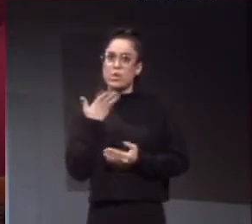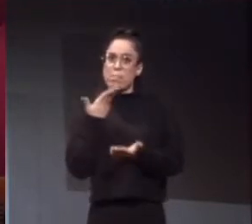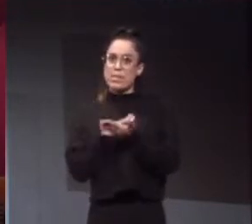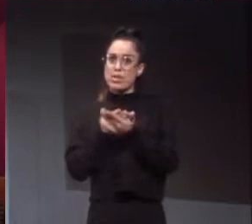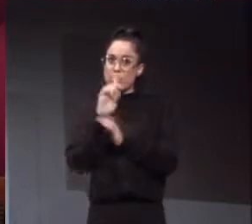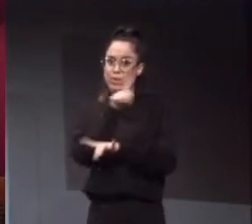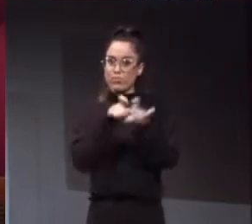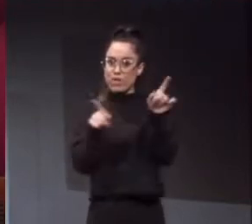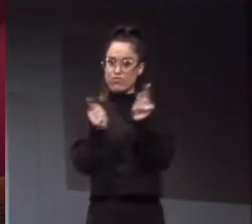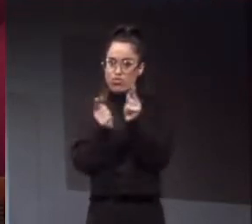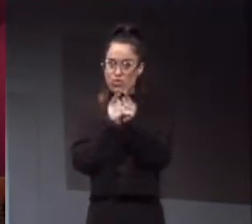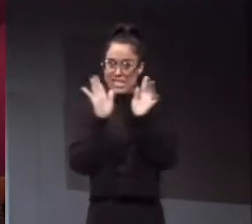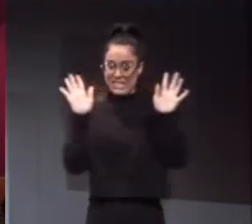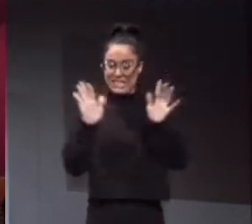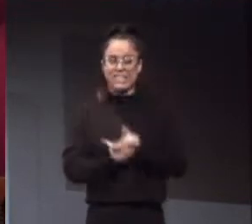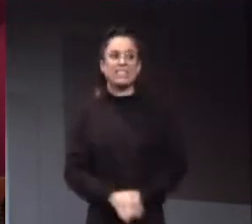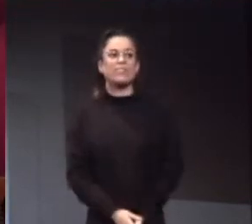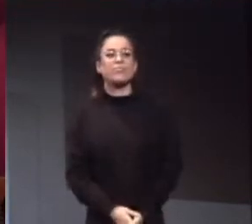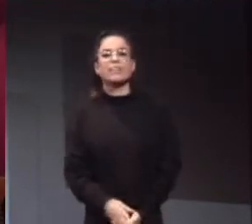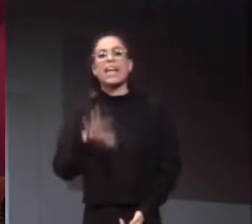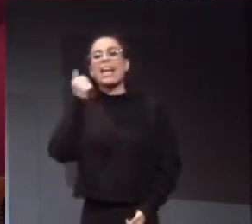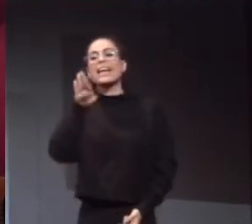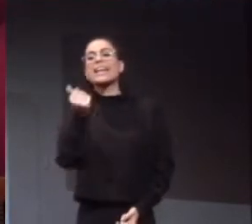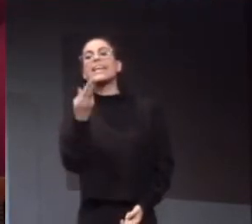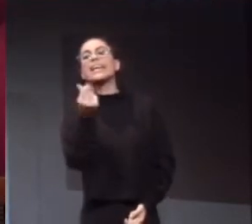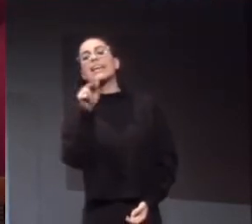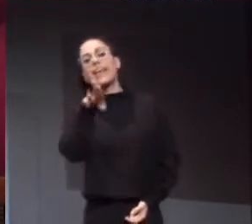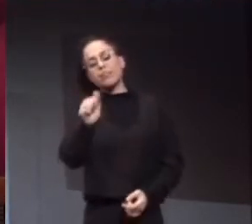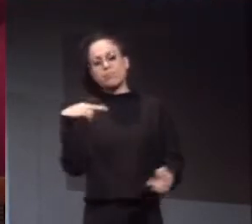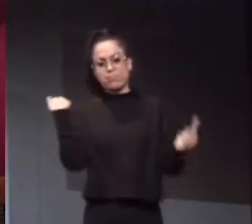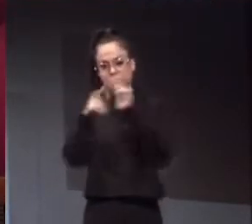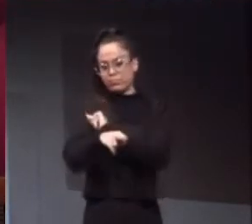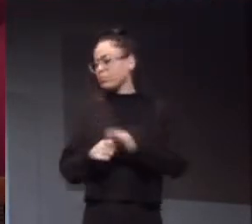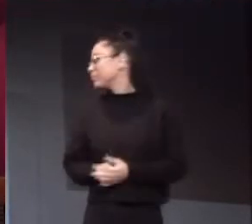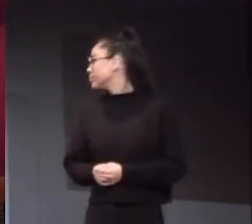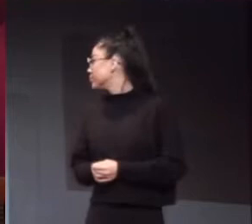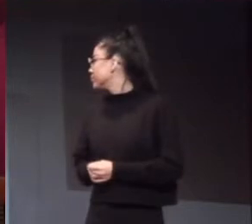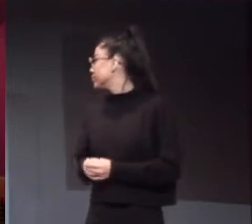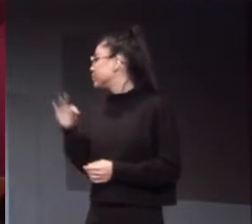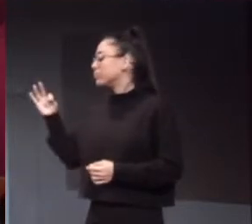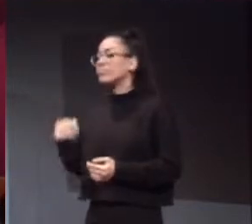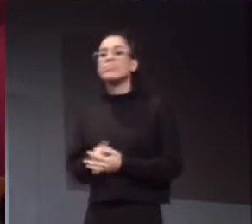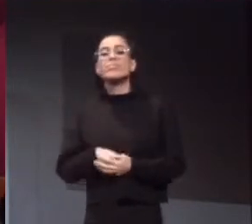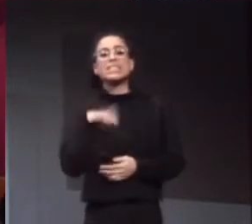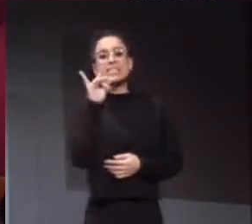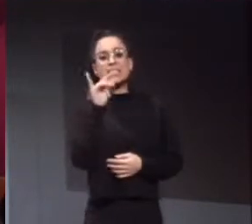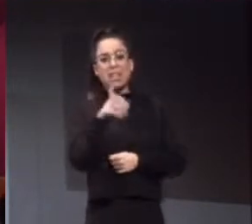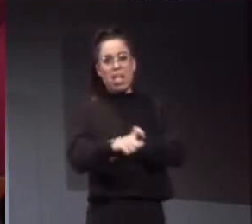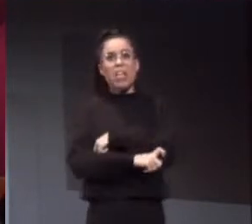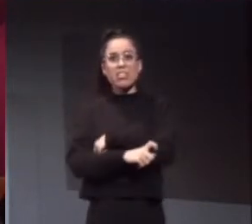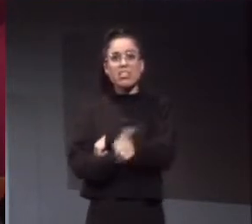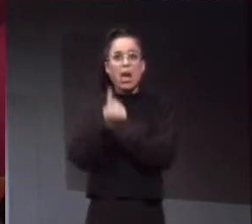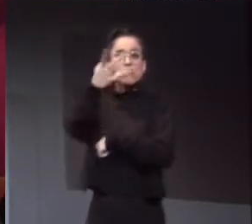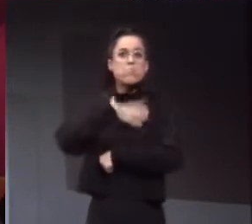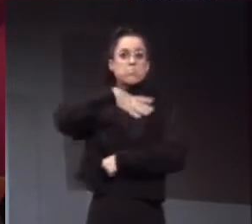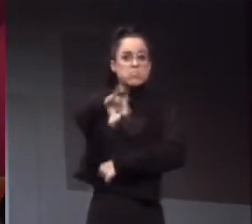yo creo que se le contesta enrique jose mari bueno pues posiblemente sea una de las estrategias que que quieren